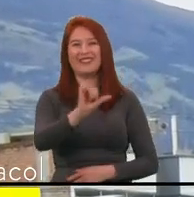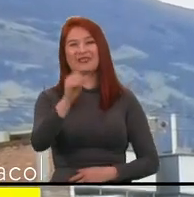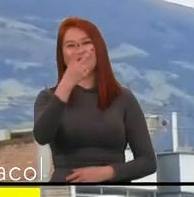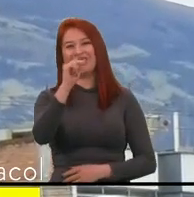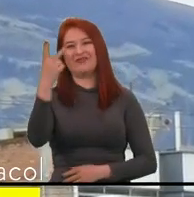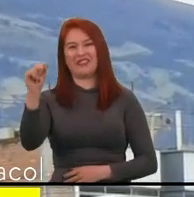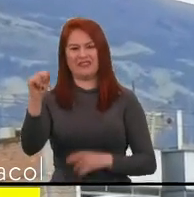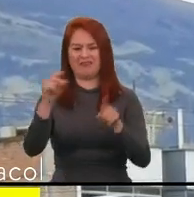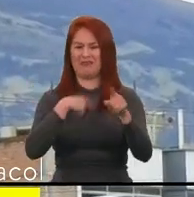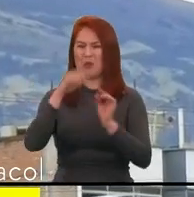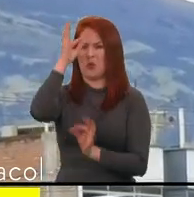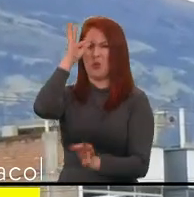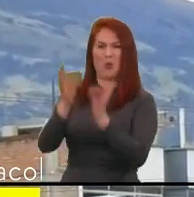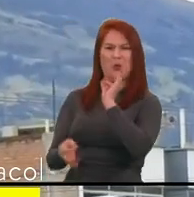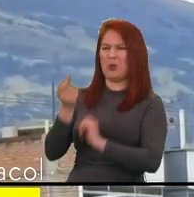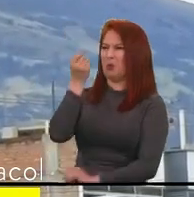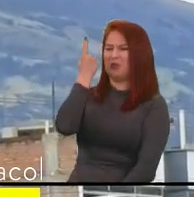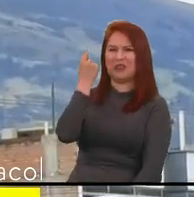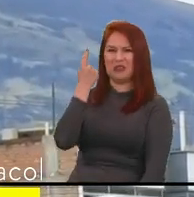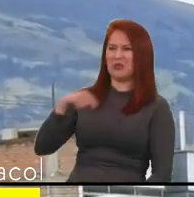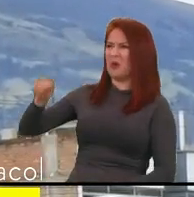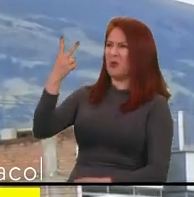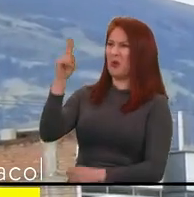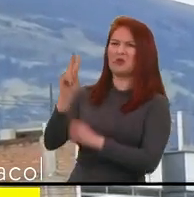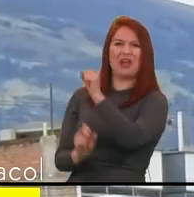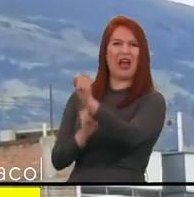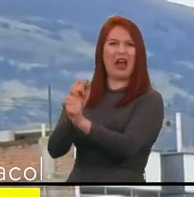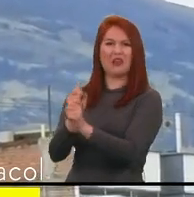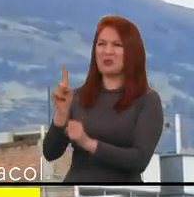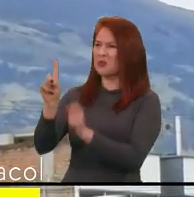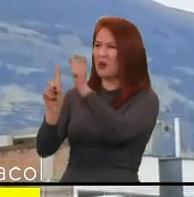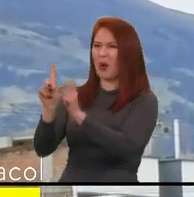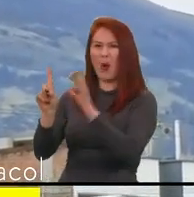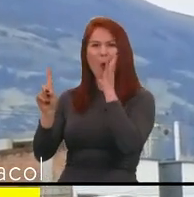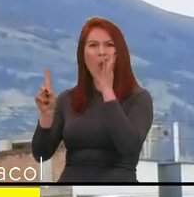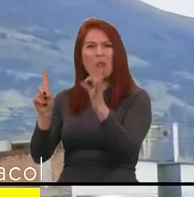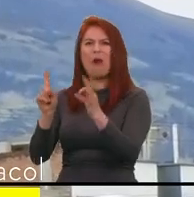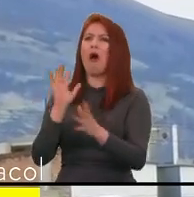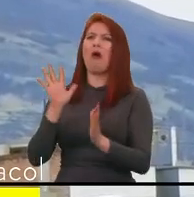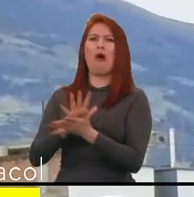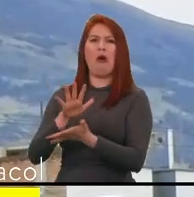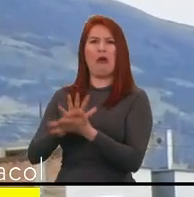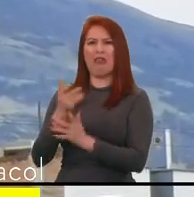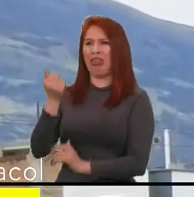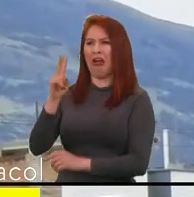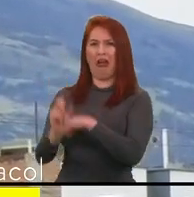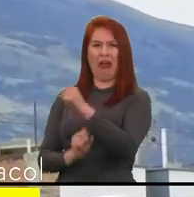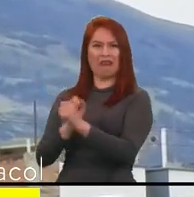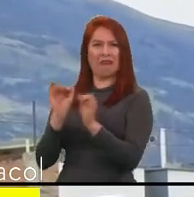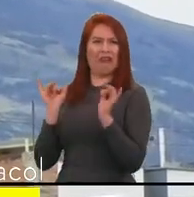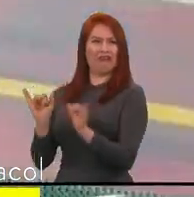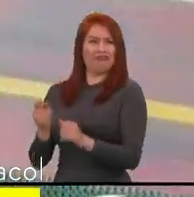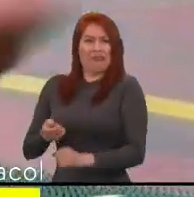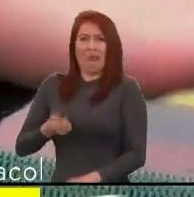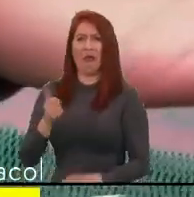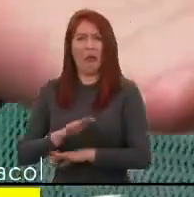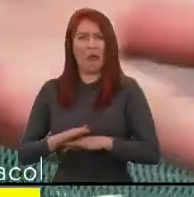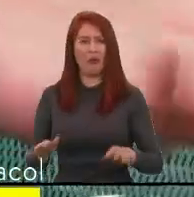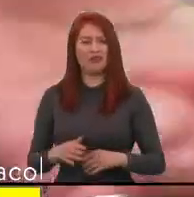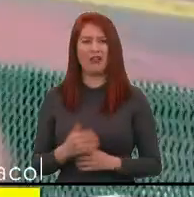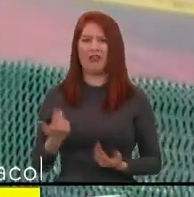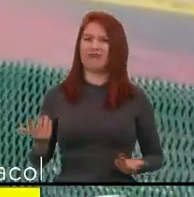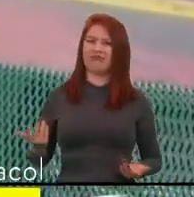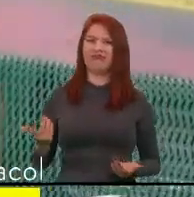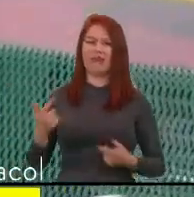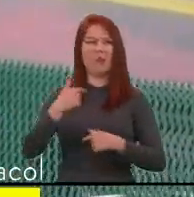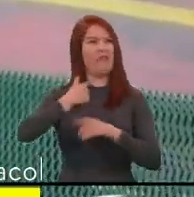la justicia condena solo a 12 años de prisión a uno de los vinculados o a uno de los condenados en esta masacre. Aseguraron que